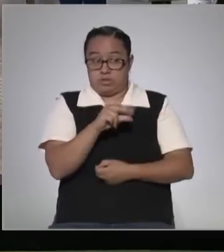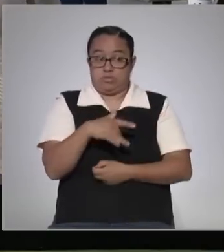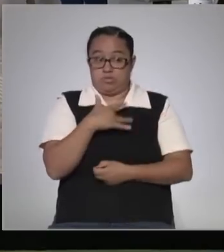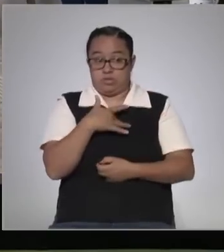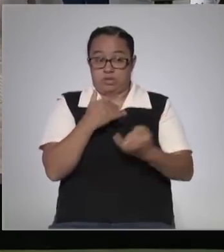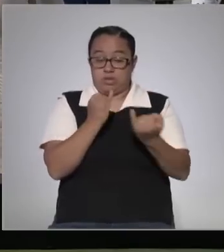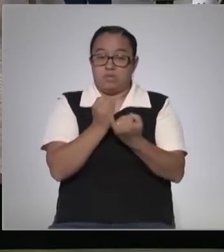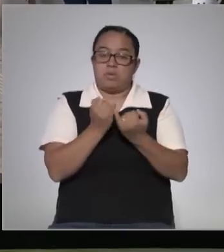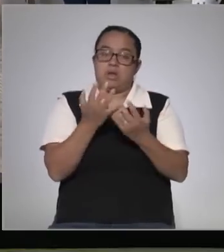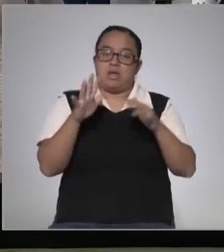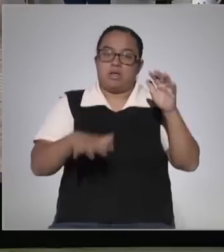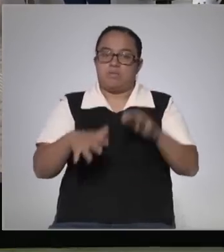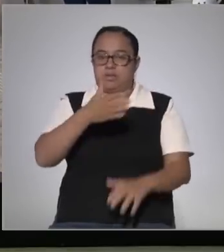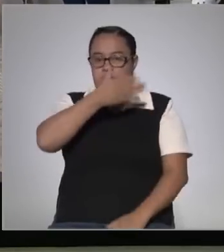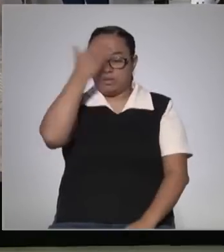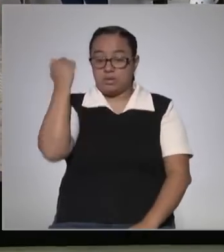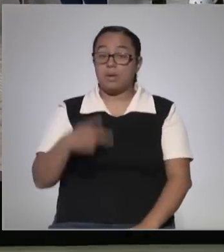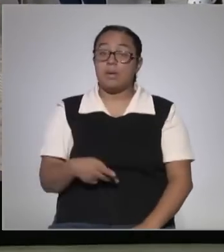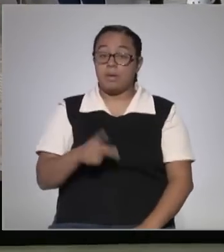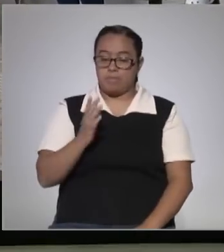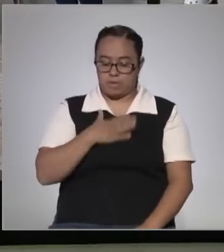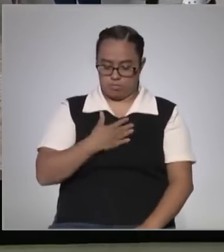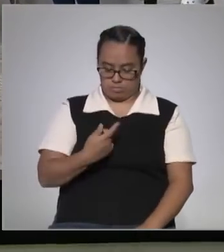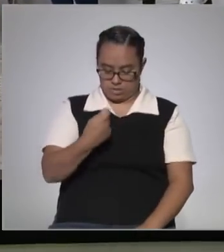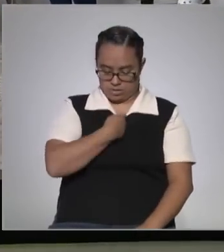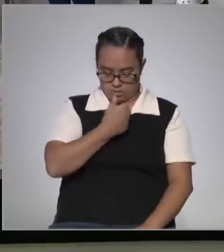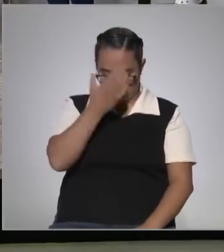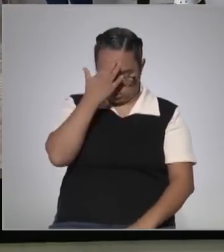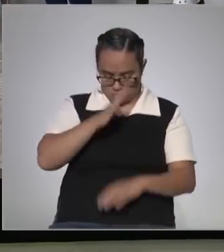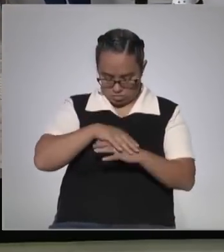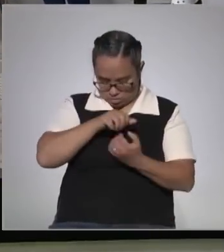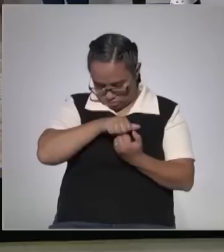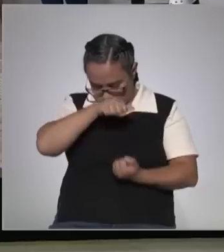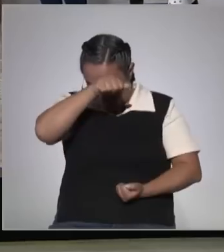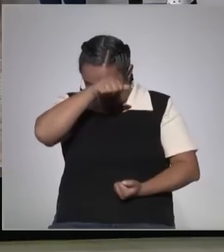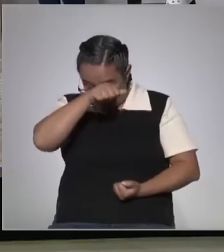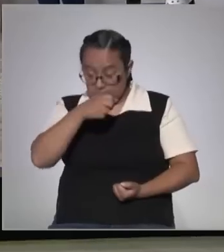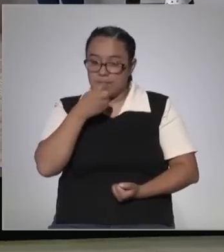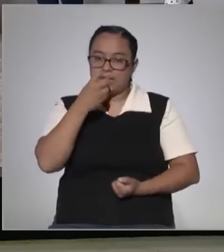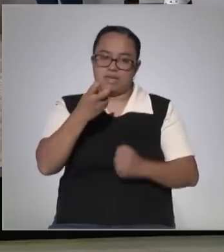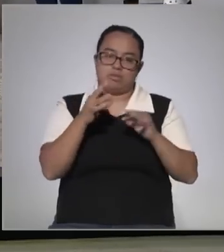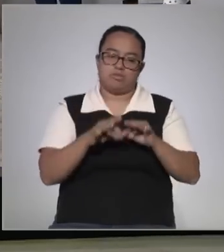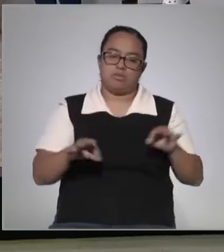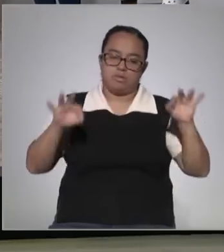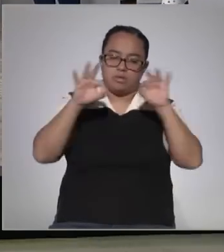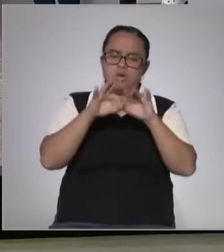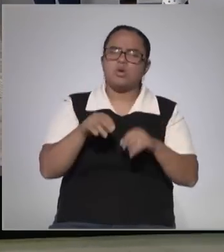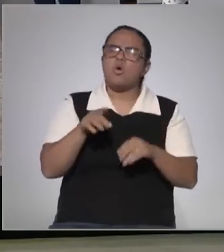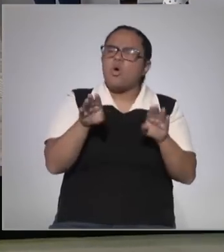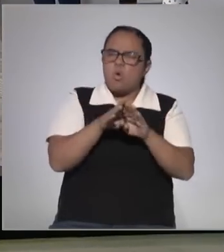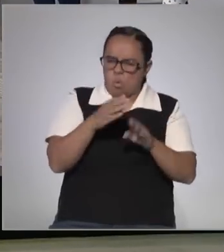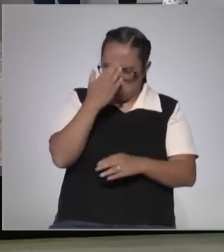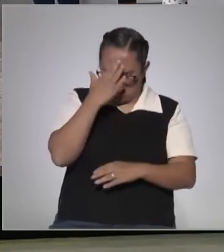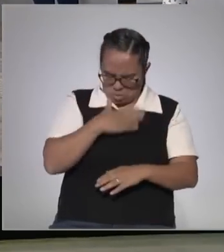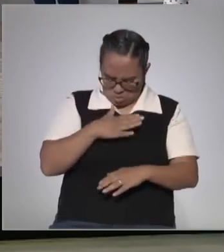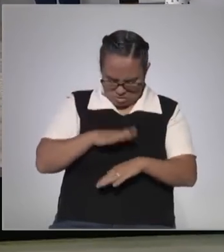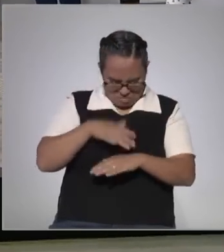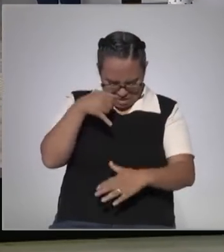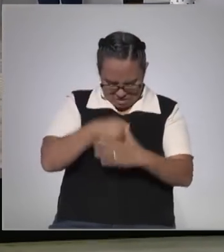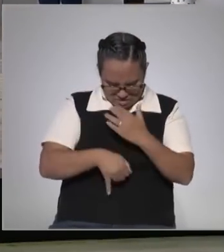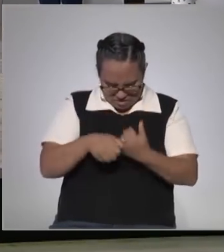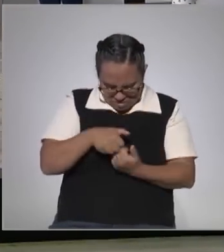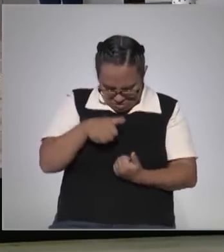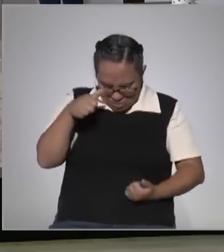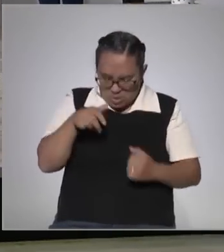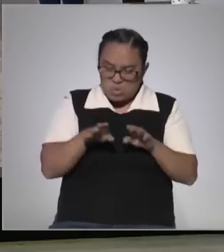el proceso de autoconocimiento creo que es muy importante y eso lo pueden tomar en talleres, lo pueden desarrollar a